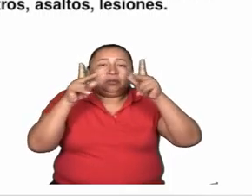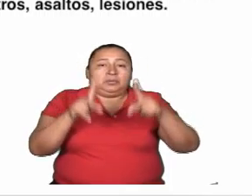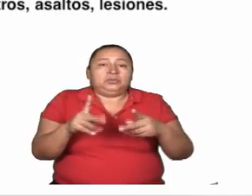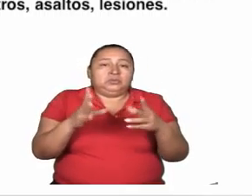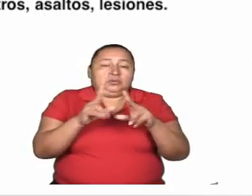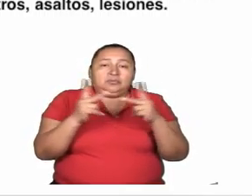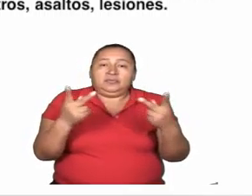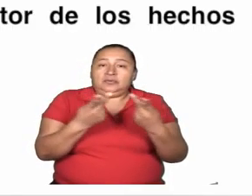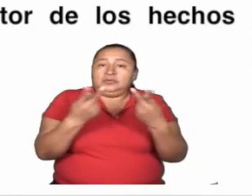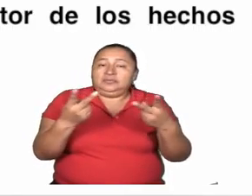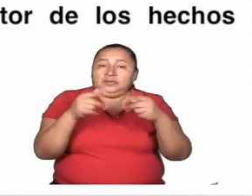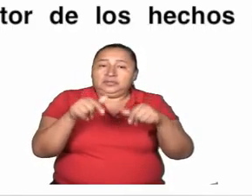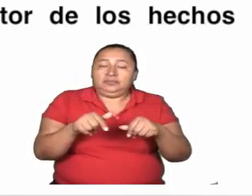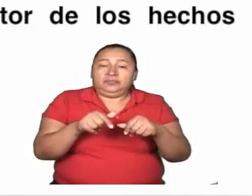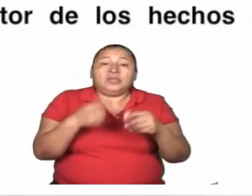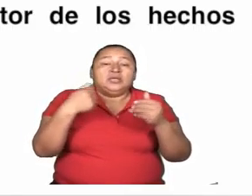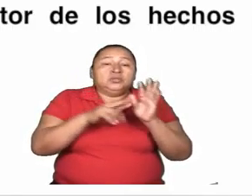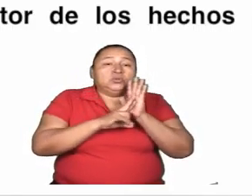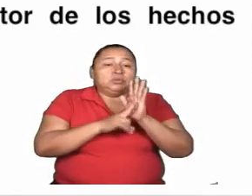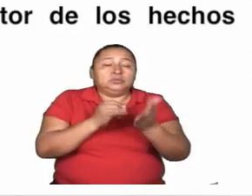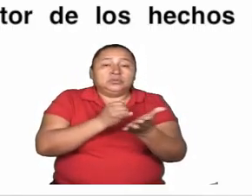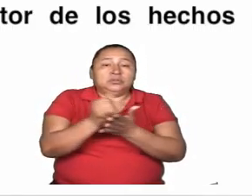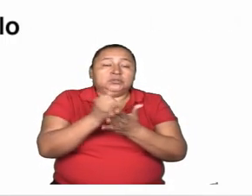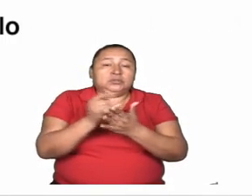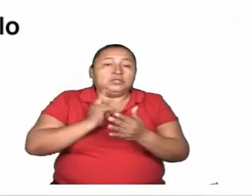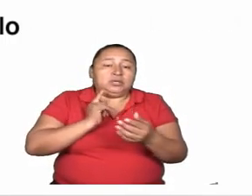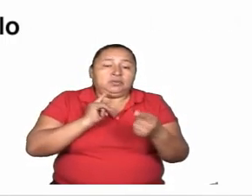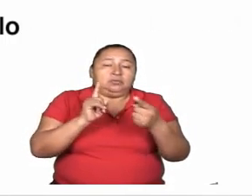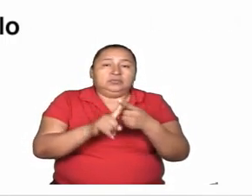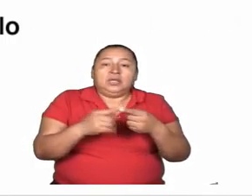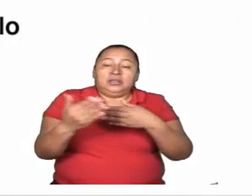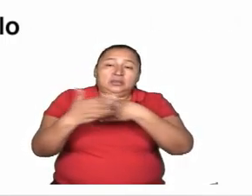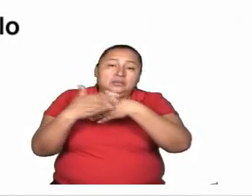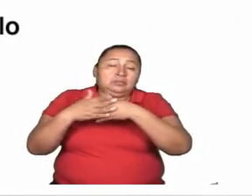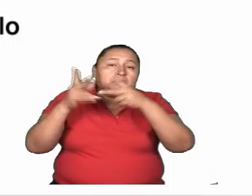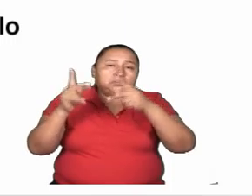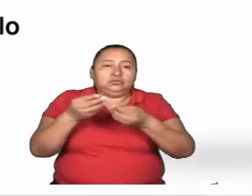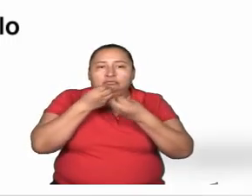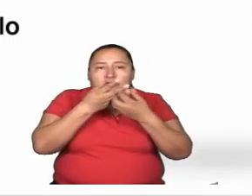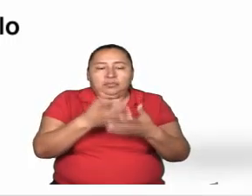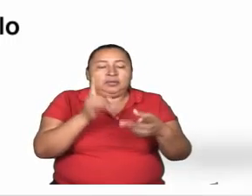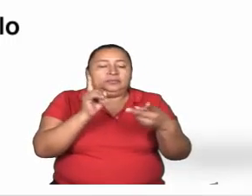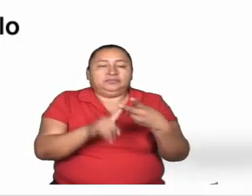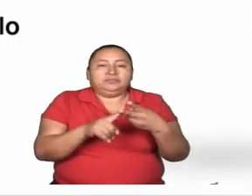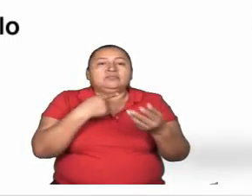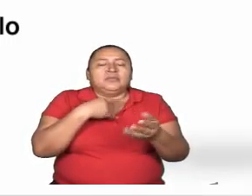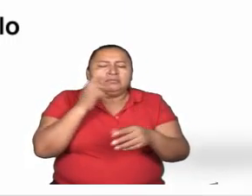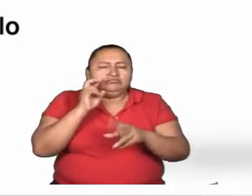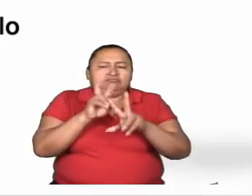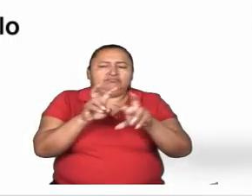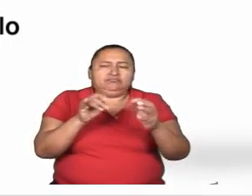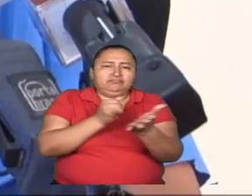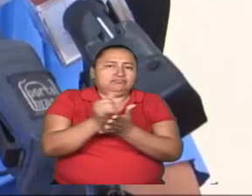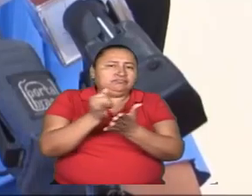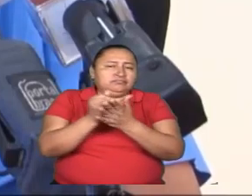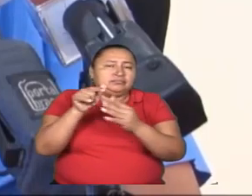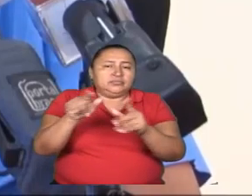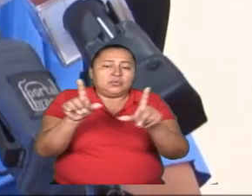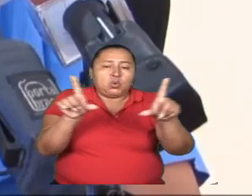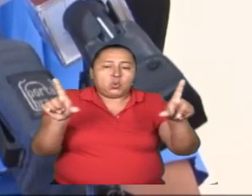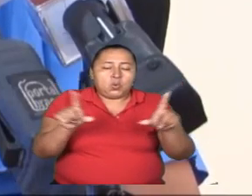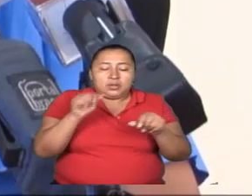población. Dentro de los resultados de la investigación tenemos la denuncia de los hechos criminales, la inspección e investigación de la escena